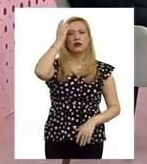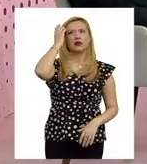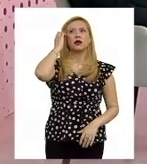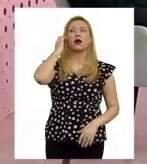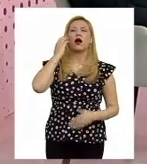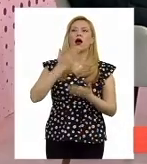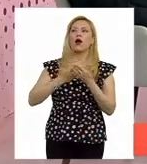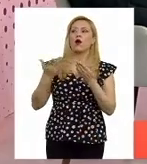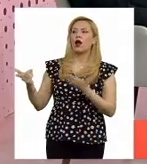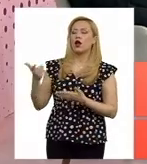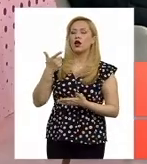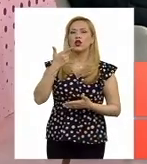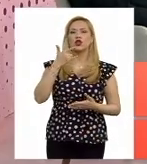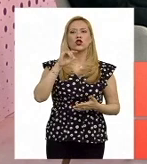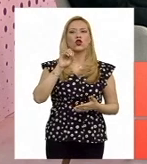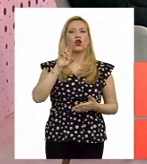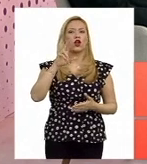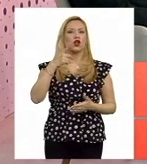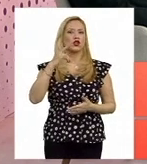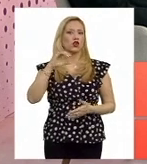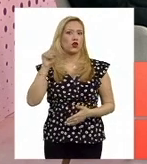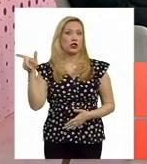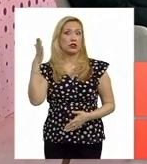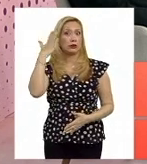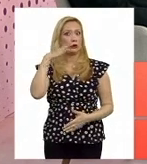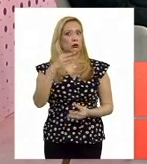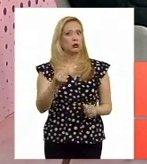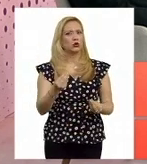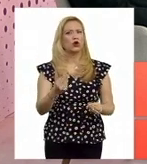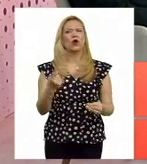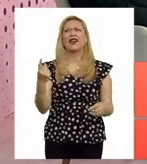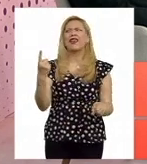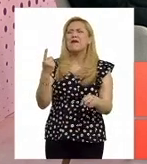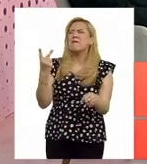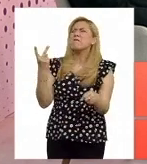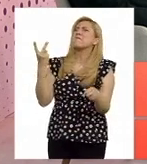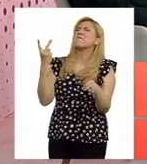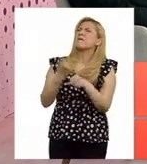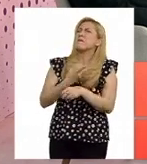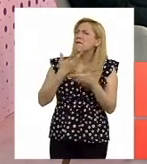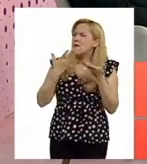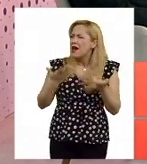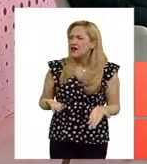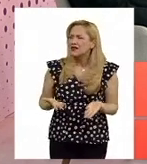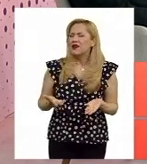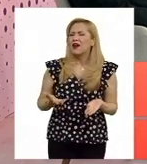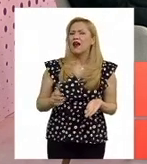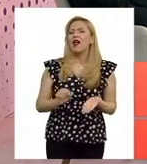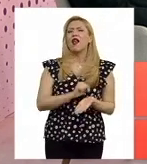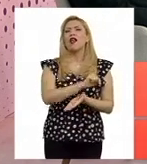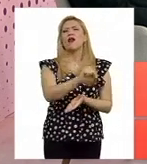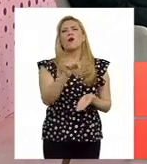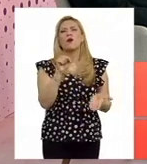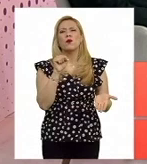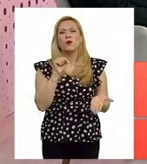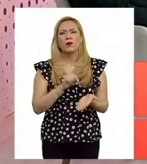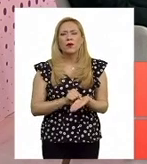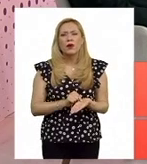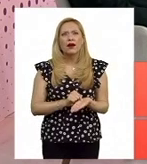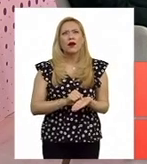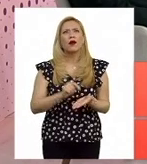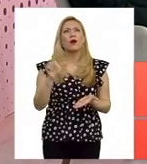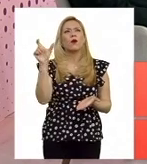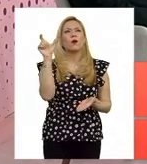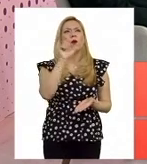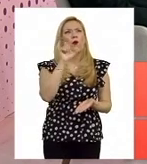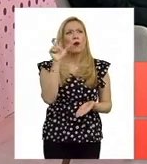cuál es o qué es lo que pasa en estas comunidades donde esta afectación empieza a